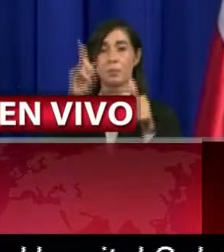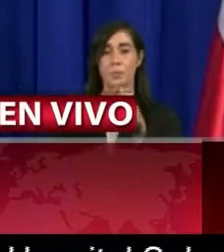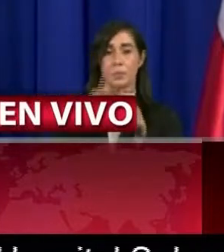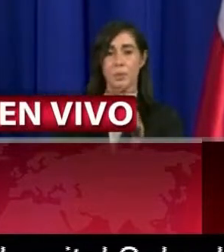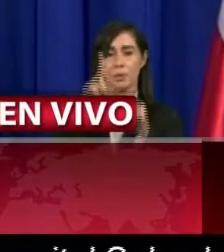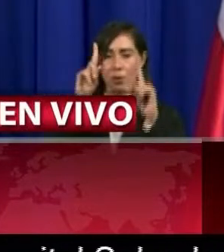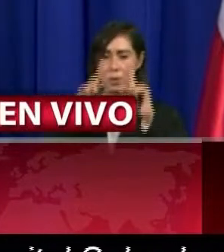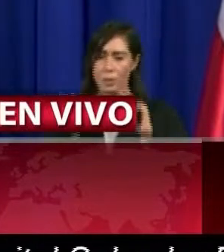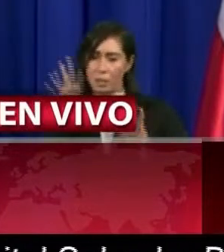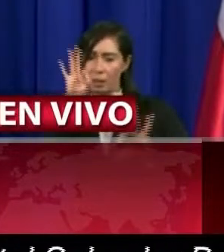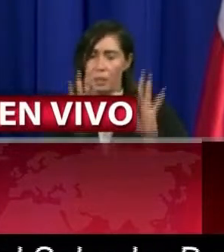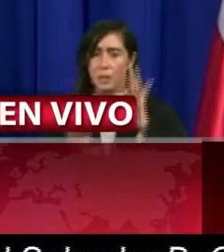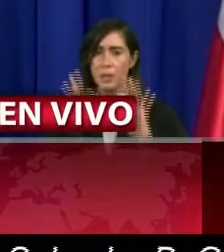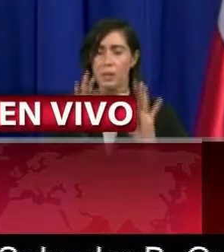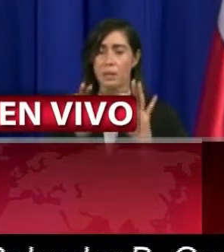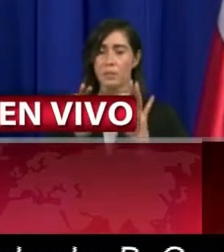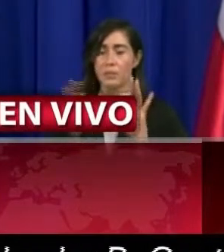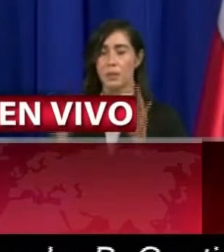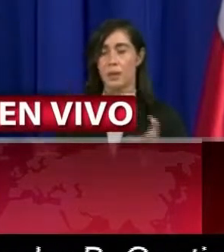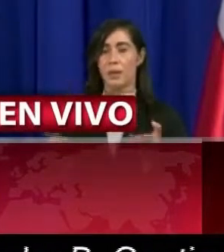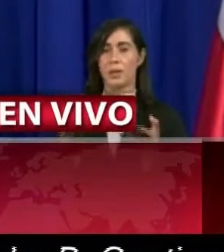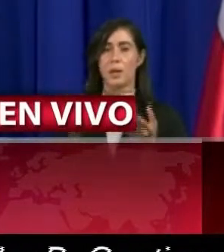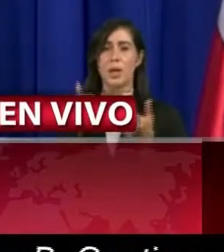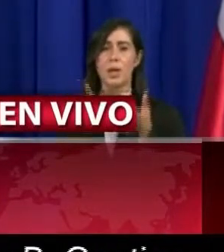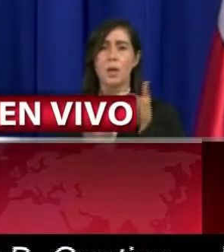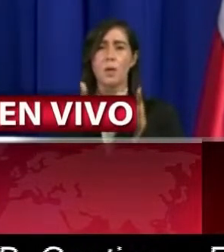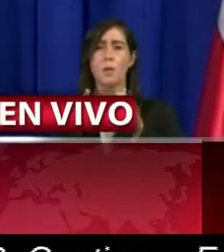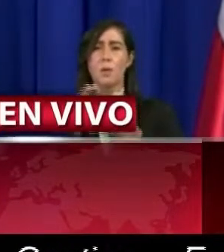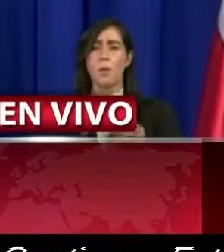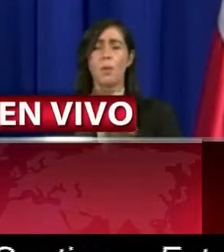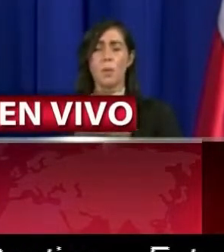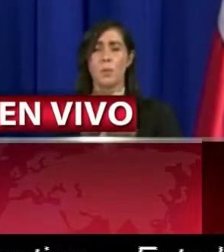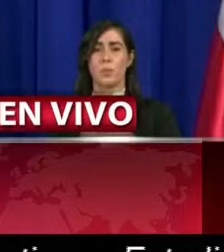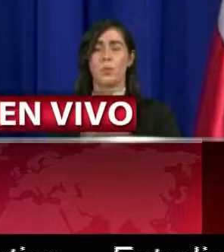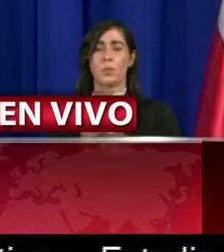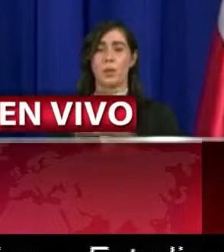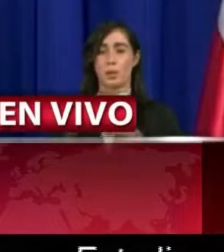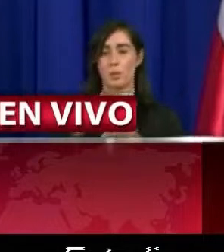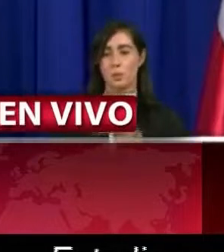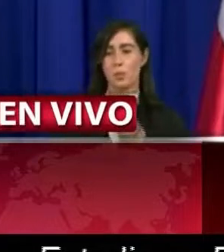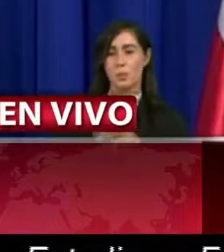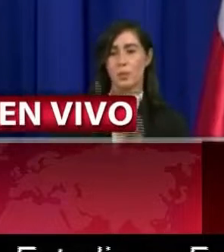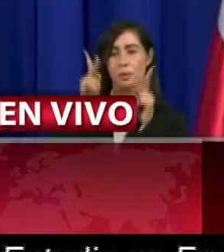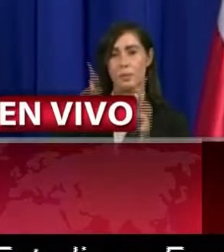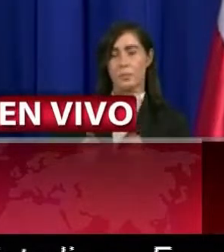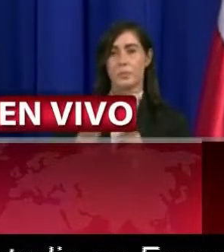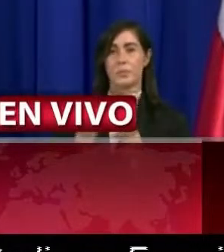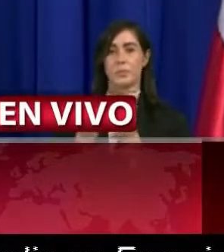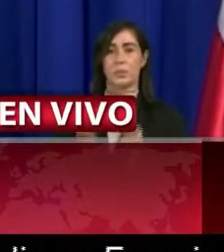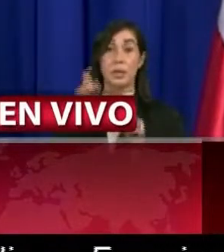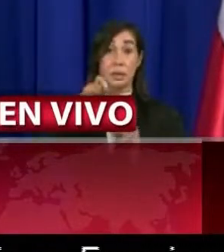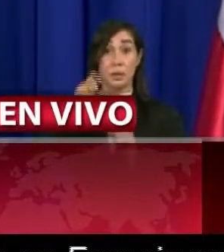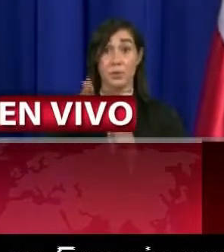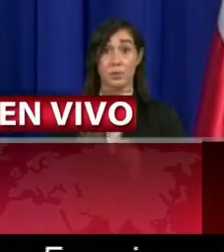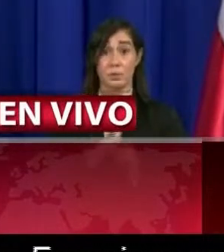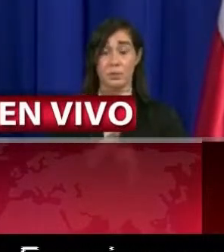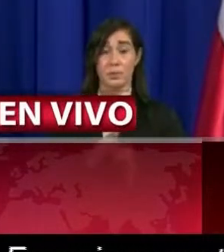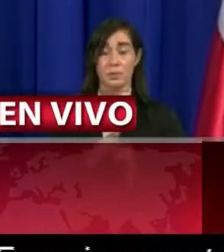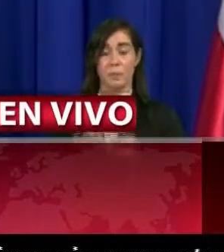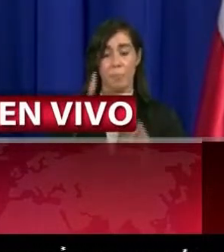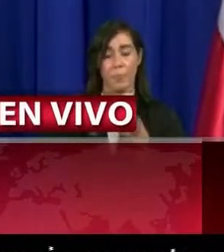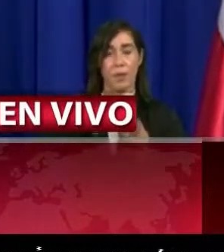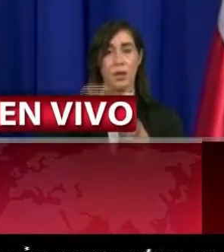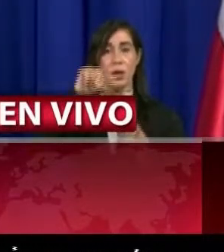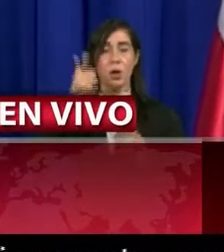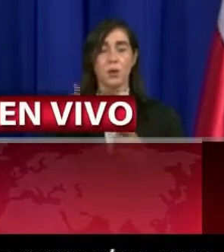ser implementadas con inmediatez para proteger aún más a poblaciones vulnerables. Y por otro lado,